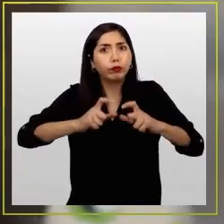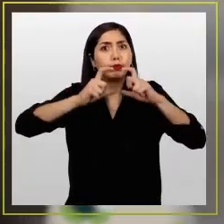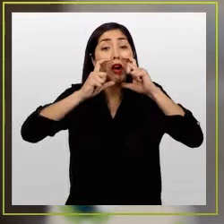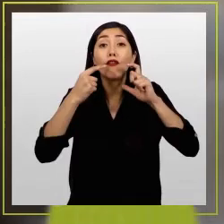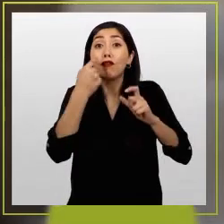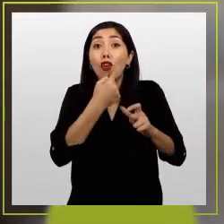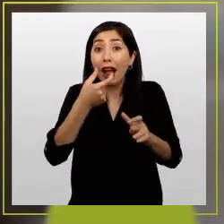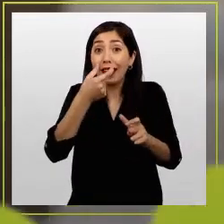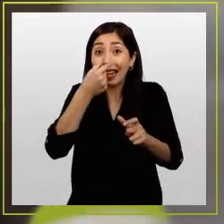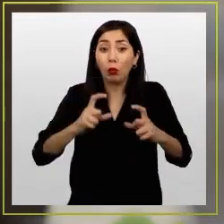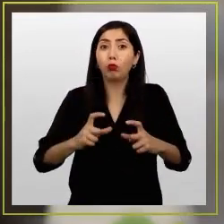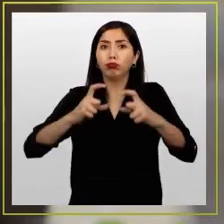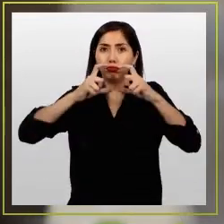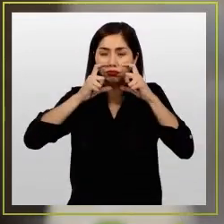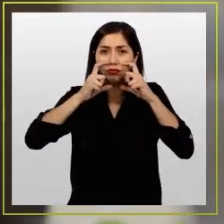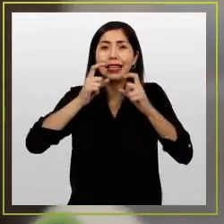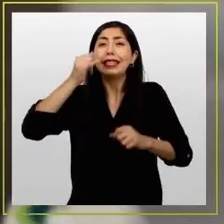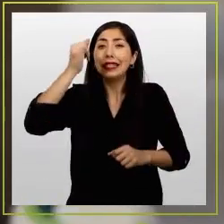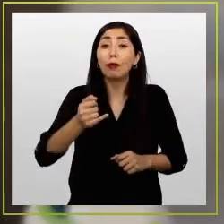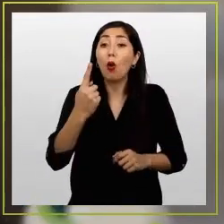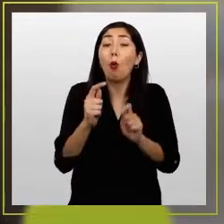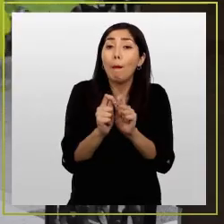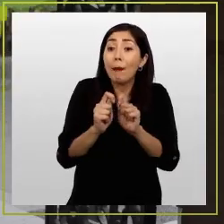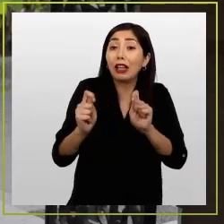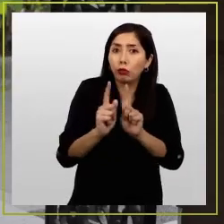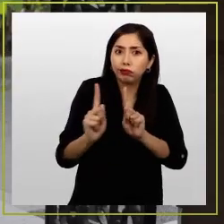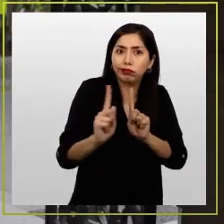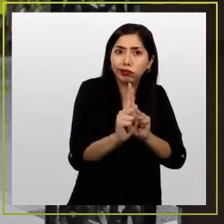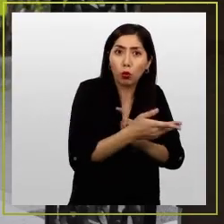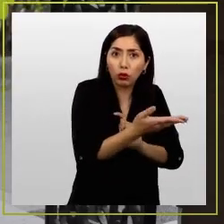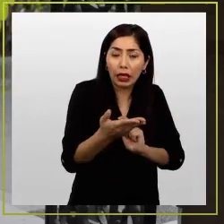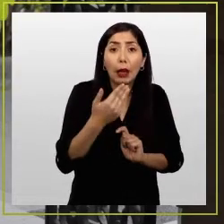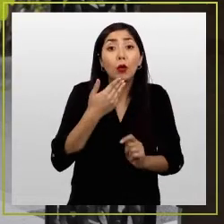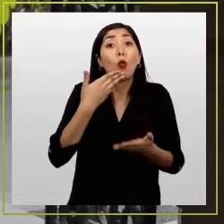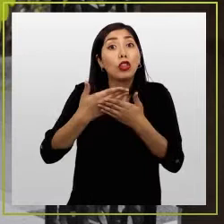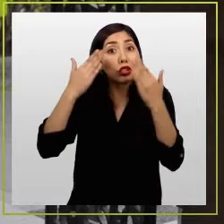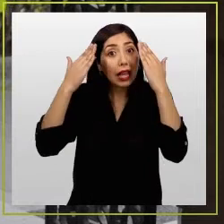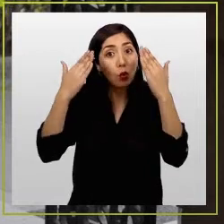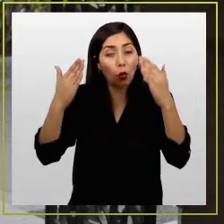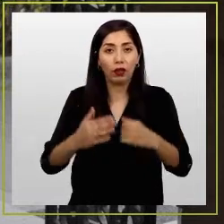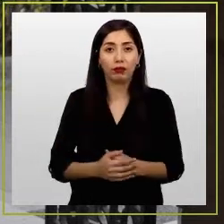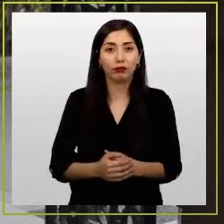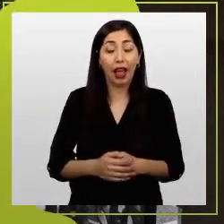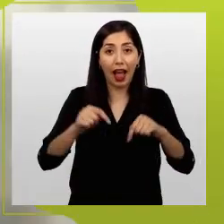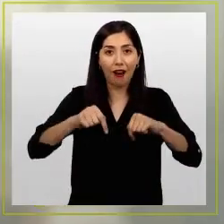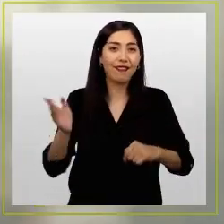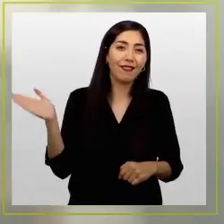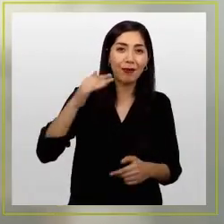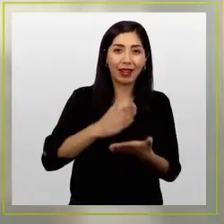cubra nariz y boca, y mantener siempre un metro de distancia entre ustedes, incluso cuando se saluden. Y ahora vamos a